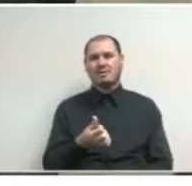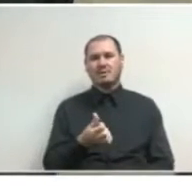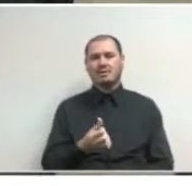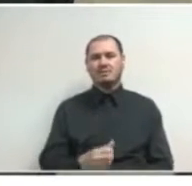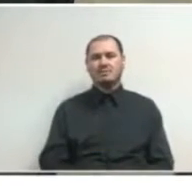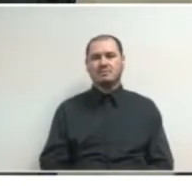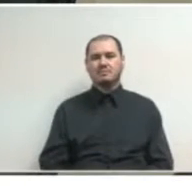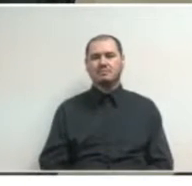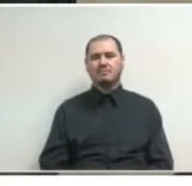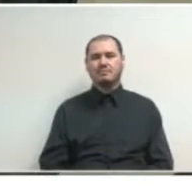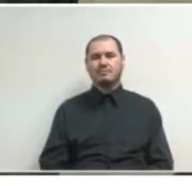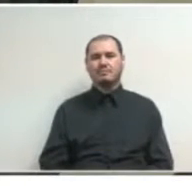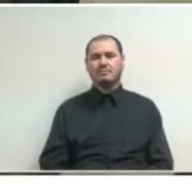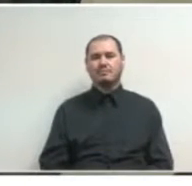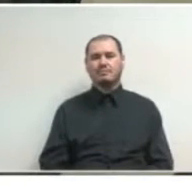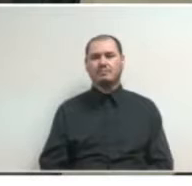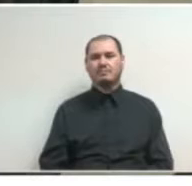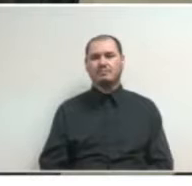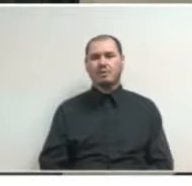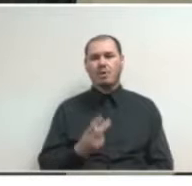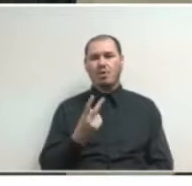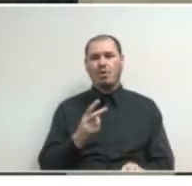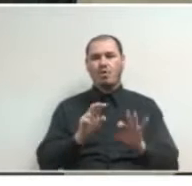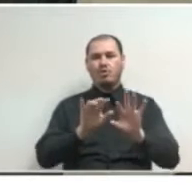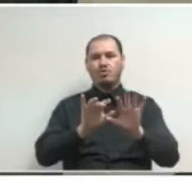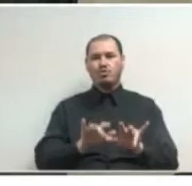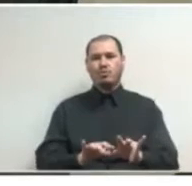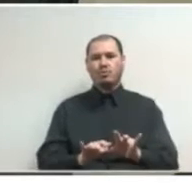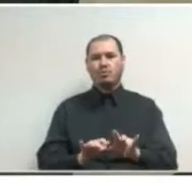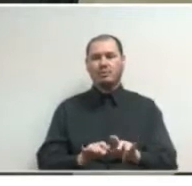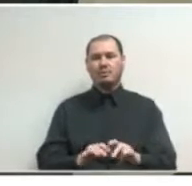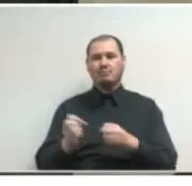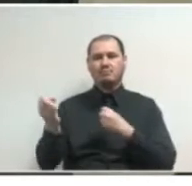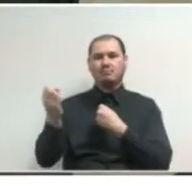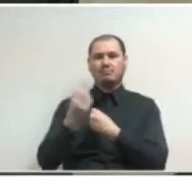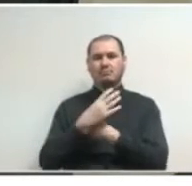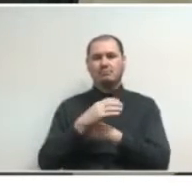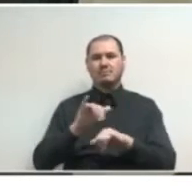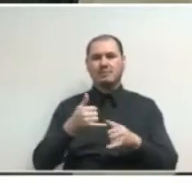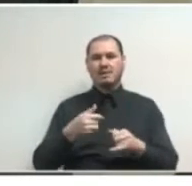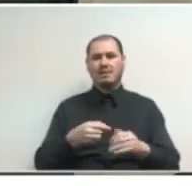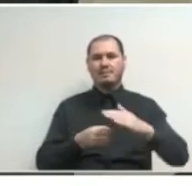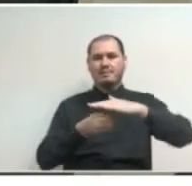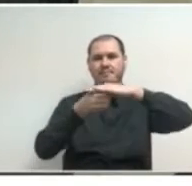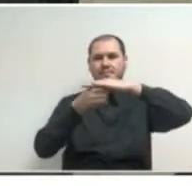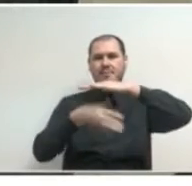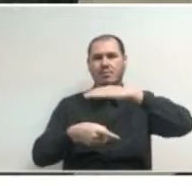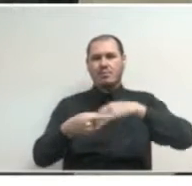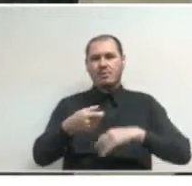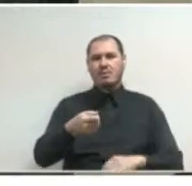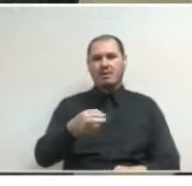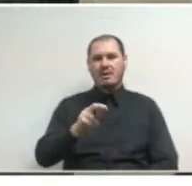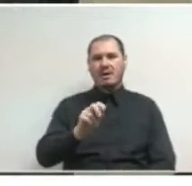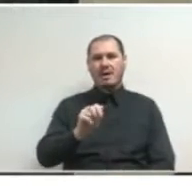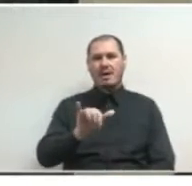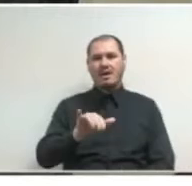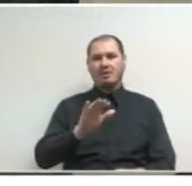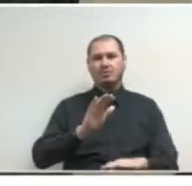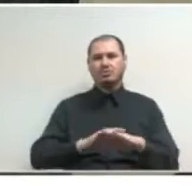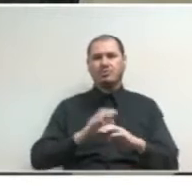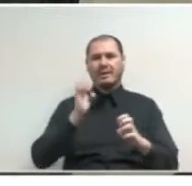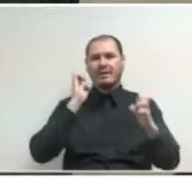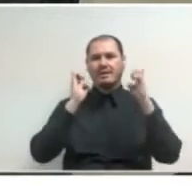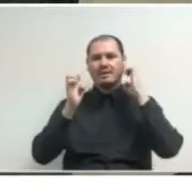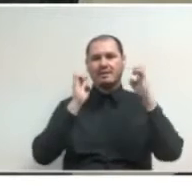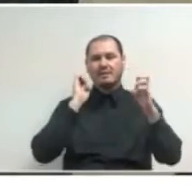sobre dos notas que remitirá. Punto 6, Oña debe. Cuatía, ministro César Garay, Oburcaba,